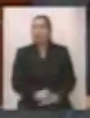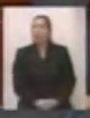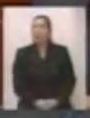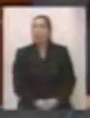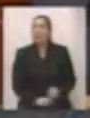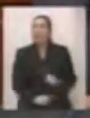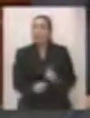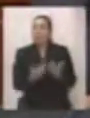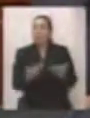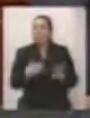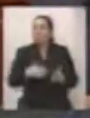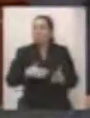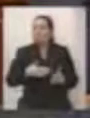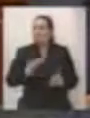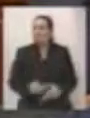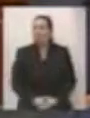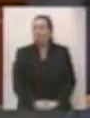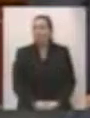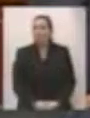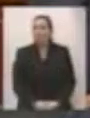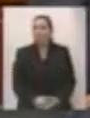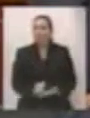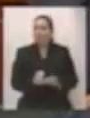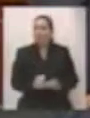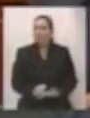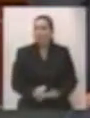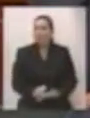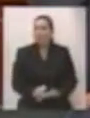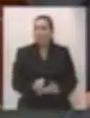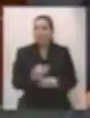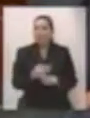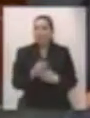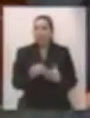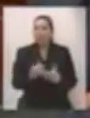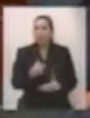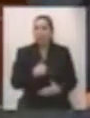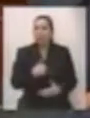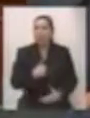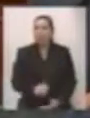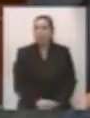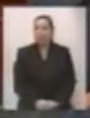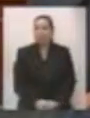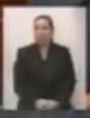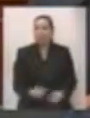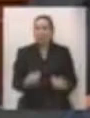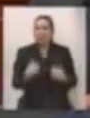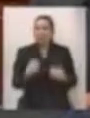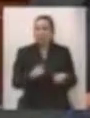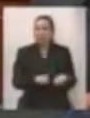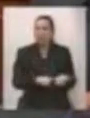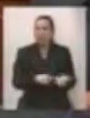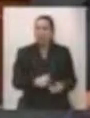a algunos asuntos que podrían, digamos, ayudar en el funcionamiento del mismo. Tenemos ya la costumbre